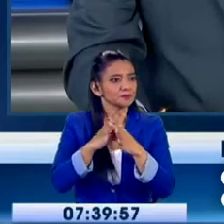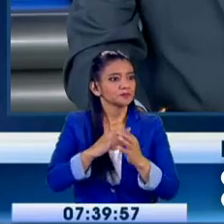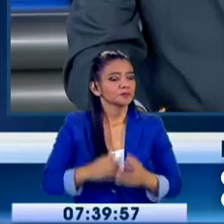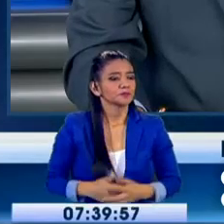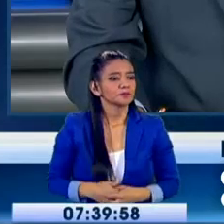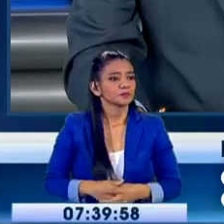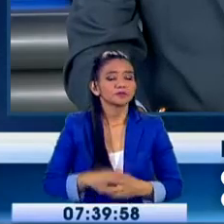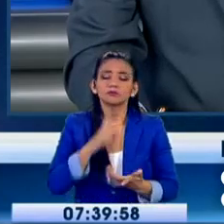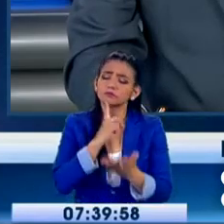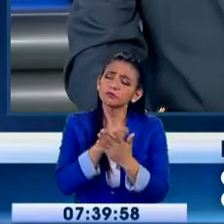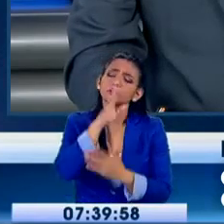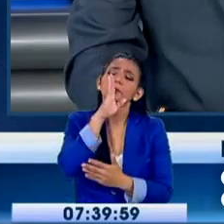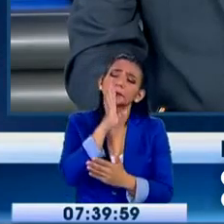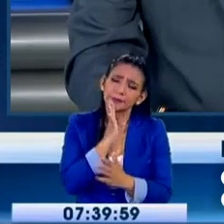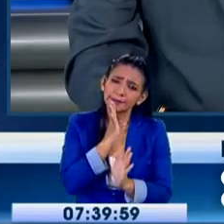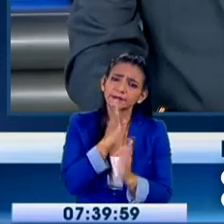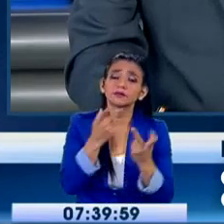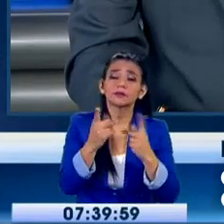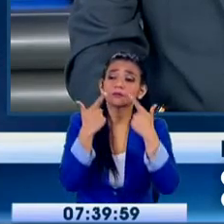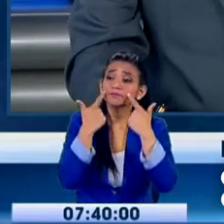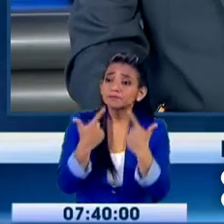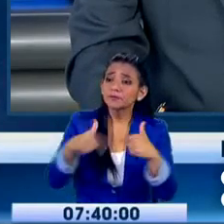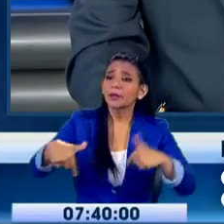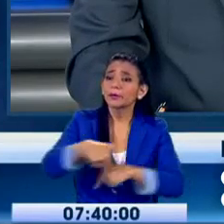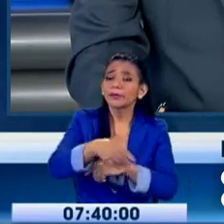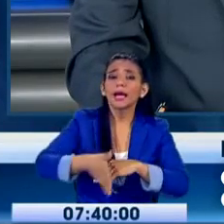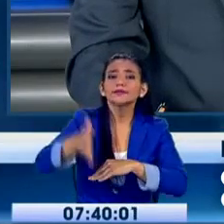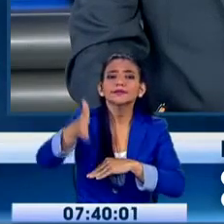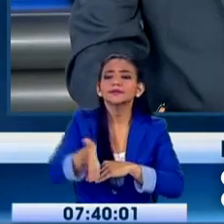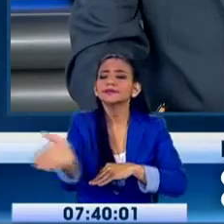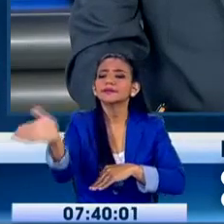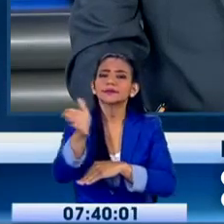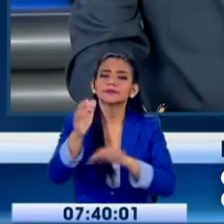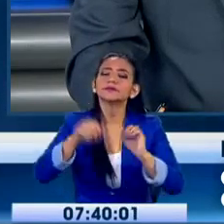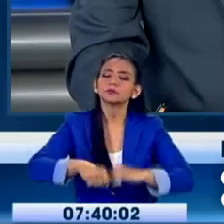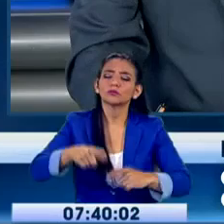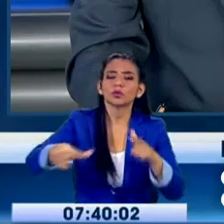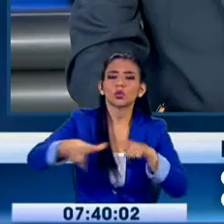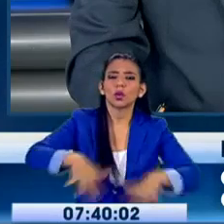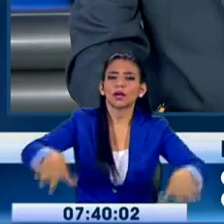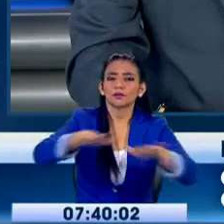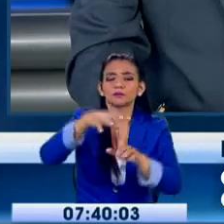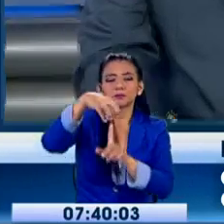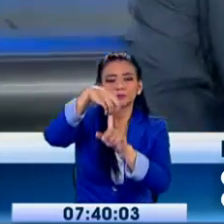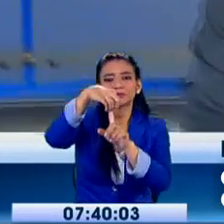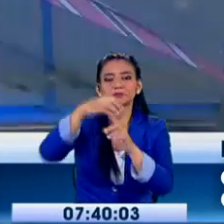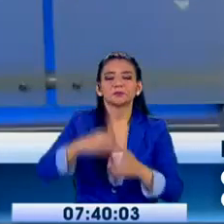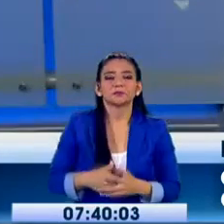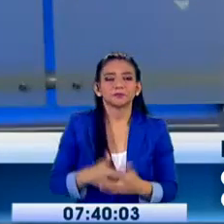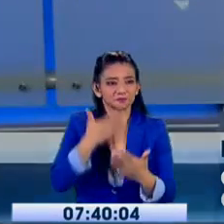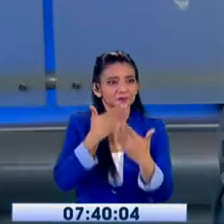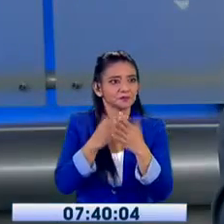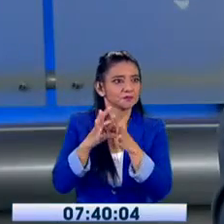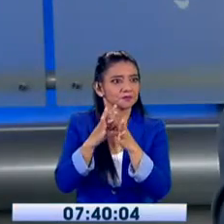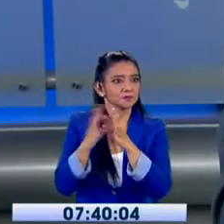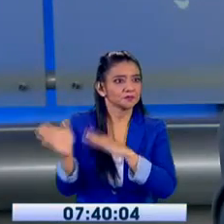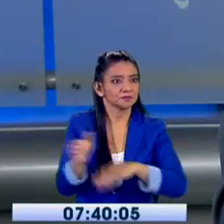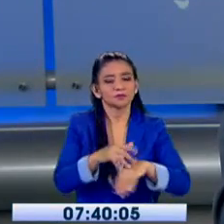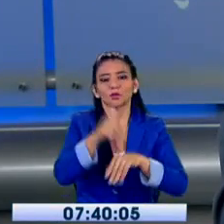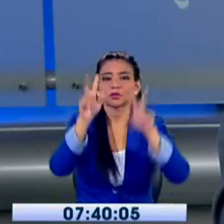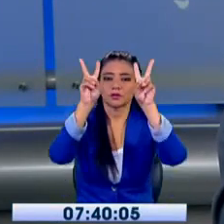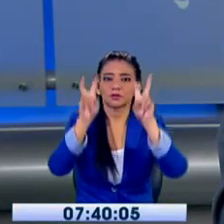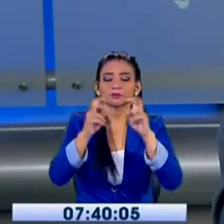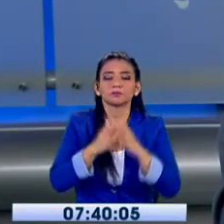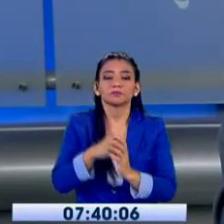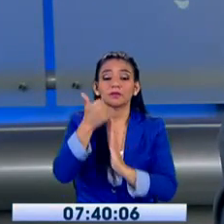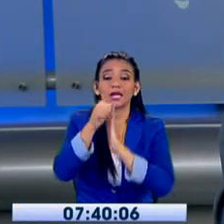Efectivamente, hay que tener paciencia y sobre todo estar atentos de las vías alternas para el sector de la mitad del mundo. Gracias, Paola. Vamos con otro tema.